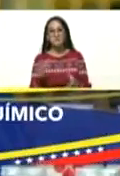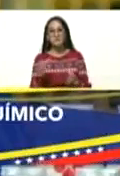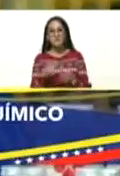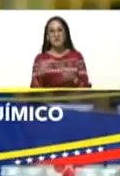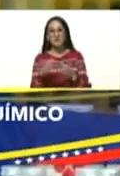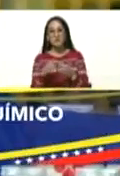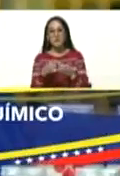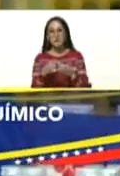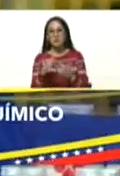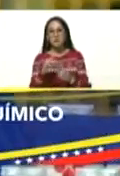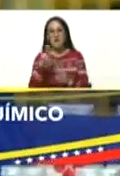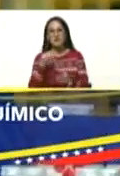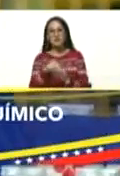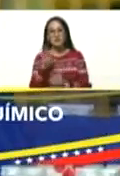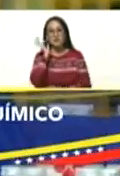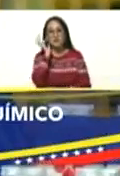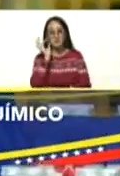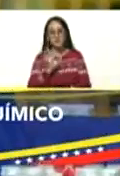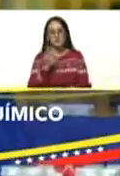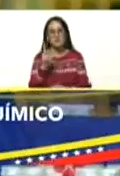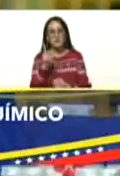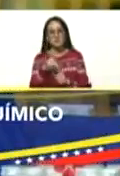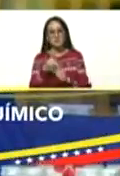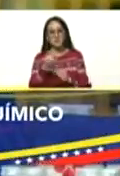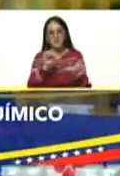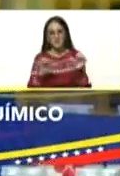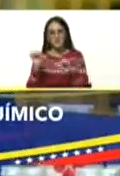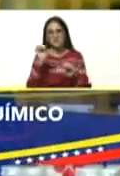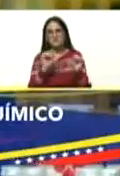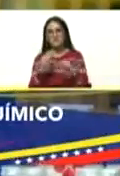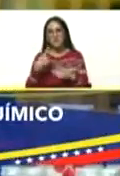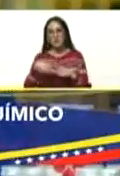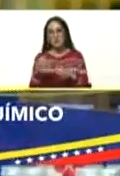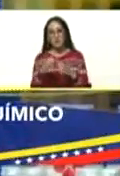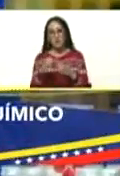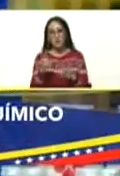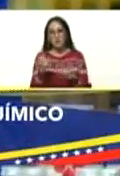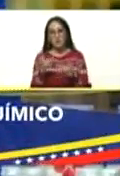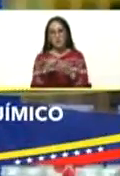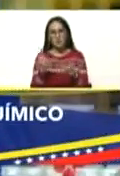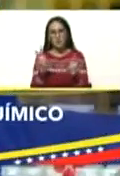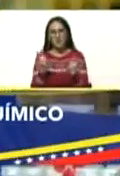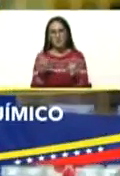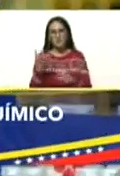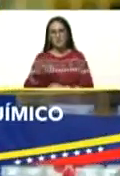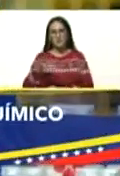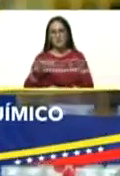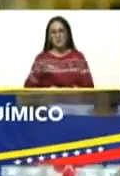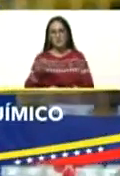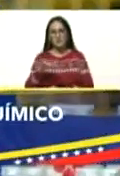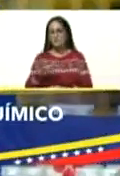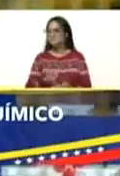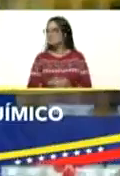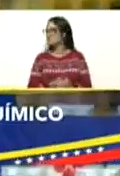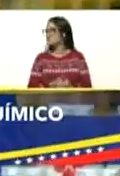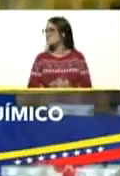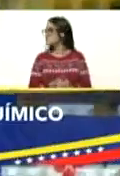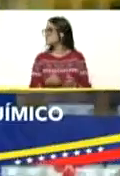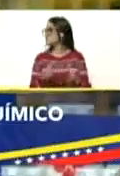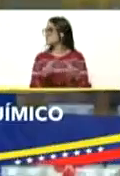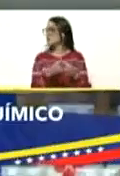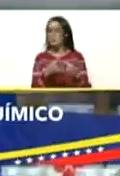Frente Nacional de Mujeres de la Petroquímica. Y otro factor importante, mi comandante, que es el